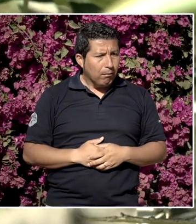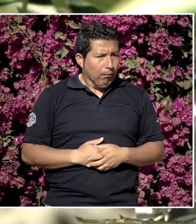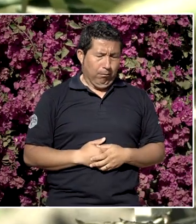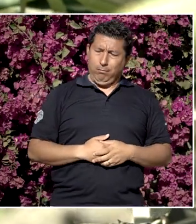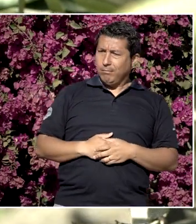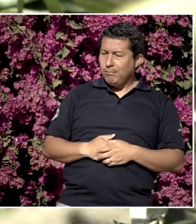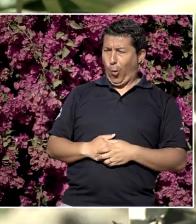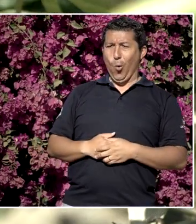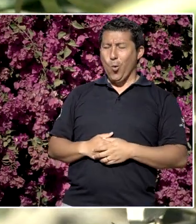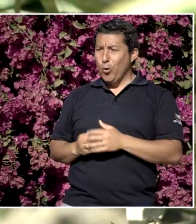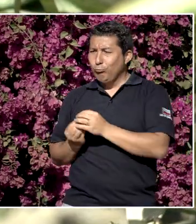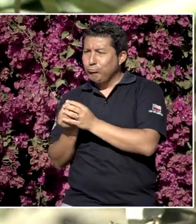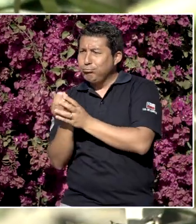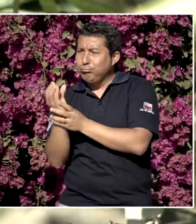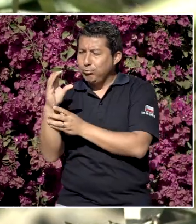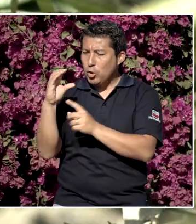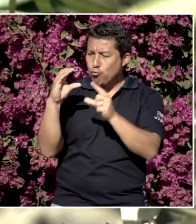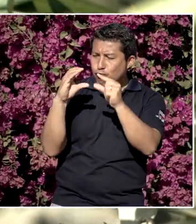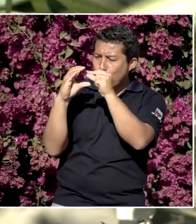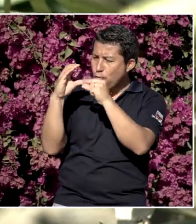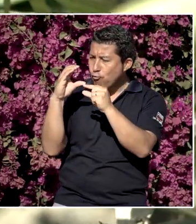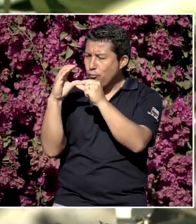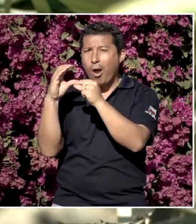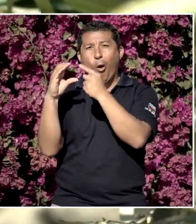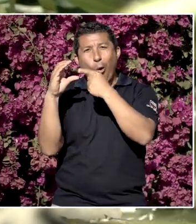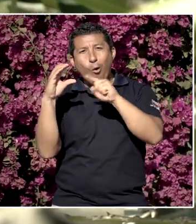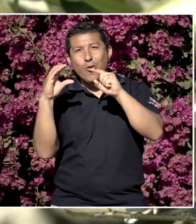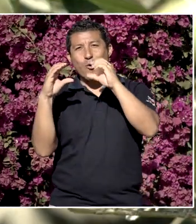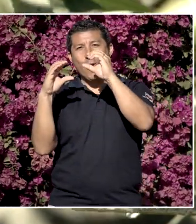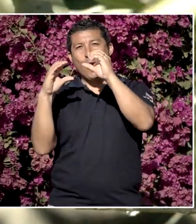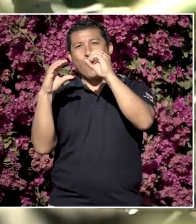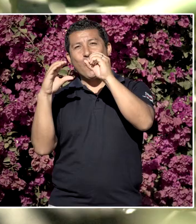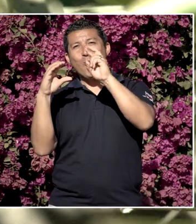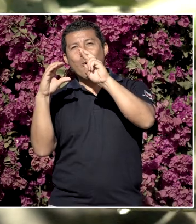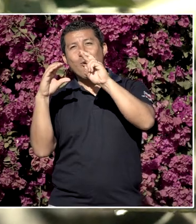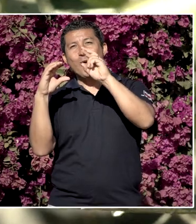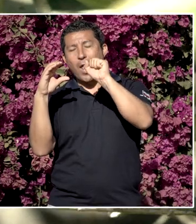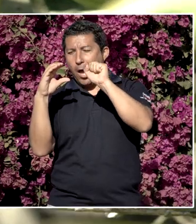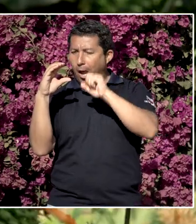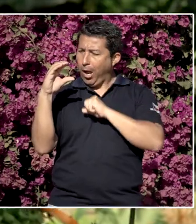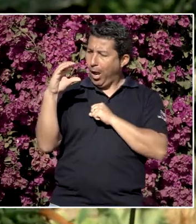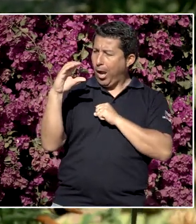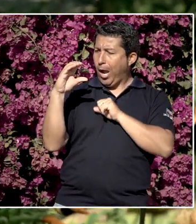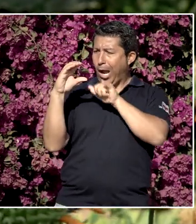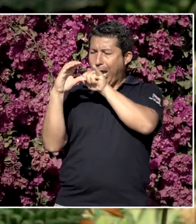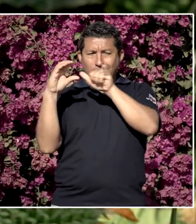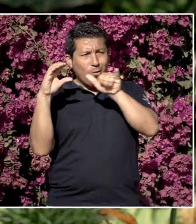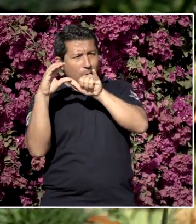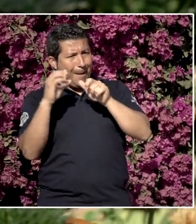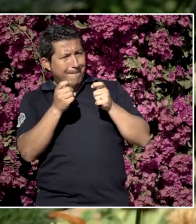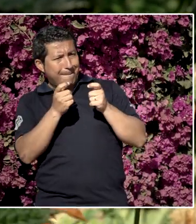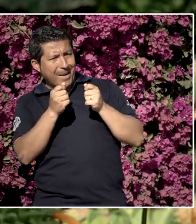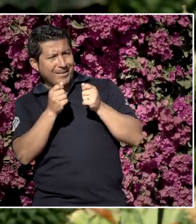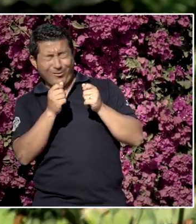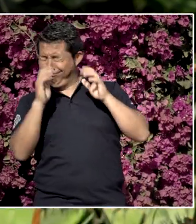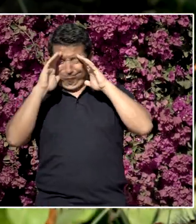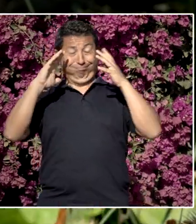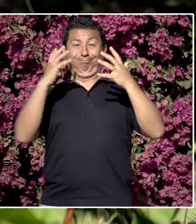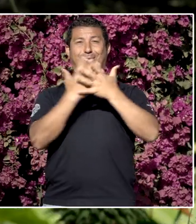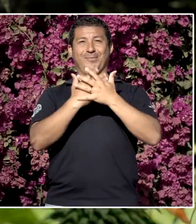muchas veces confundimos el picaflor de erika con el de cora ya que son muy